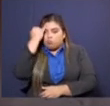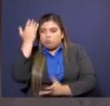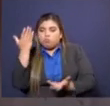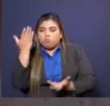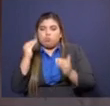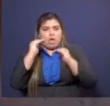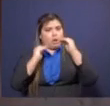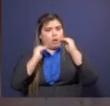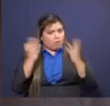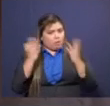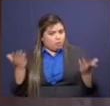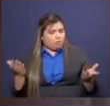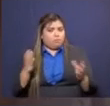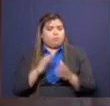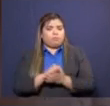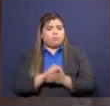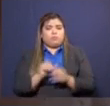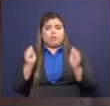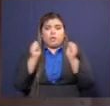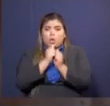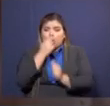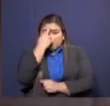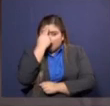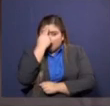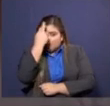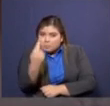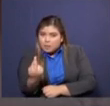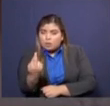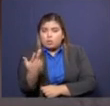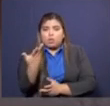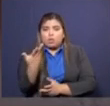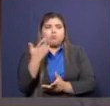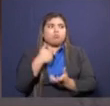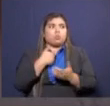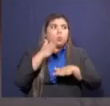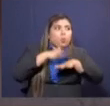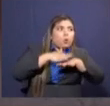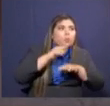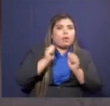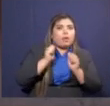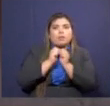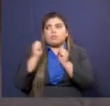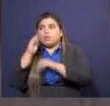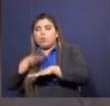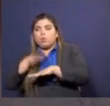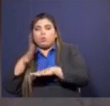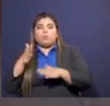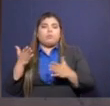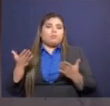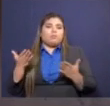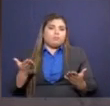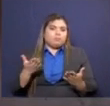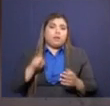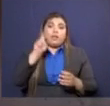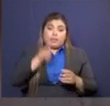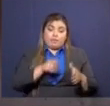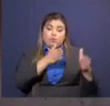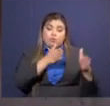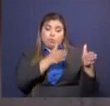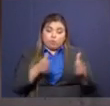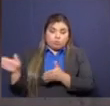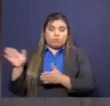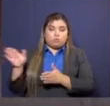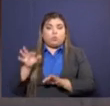equilibrada, con respeto a la presunción de inocencia y el debido proceso,